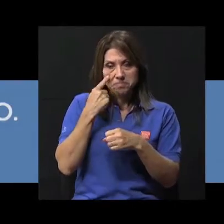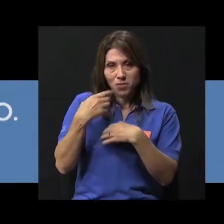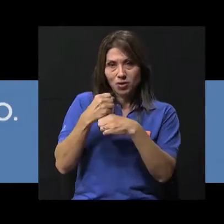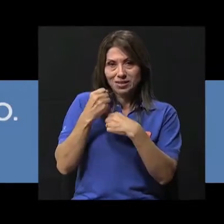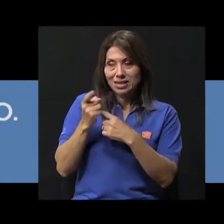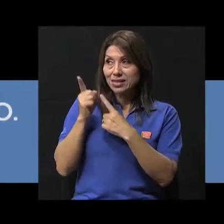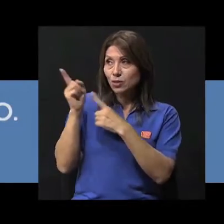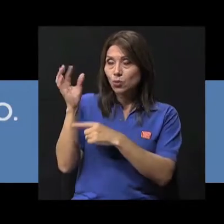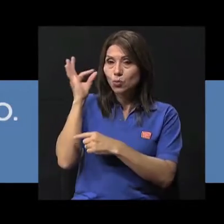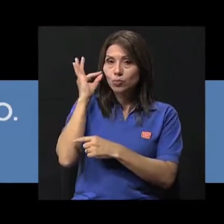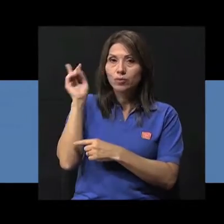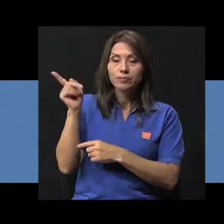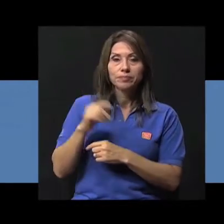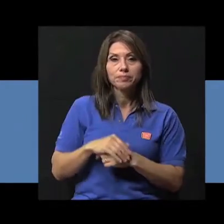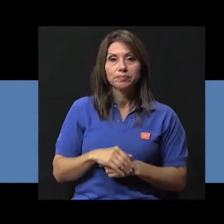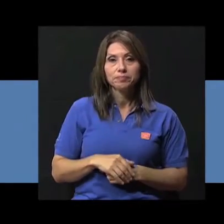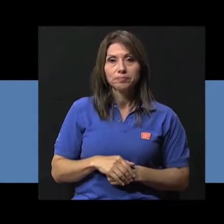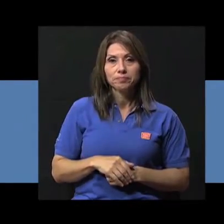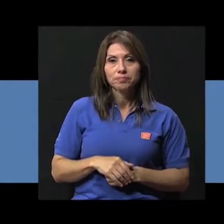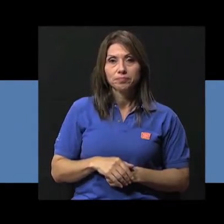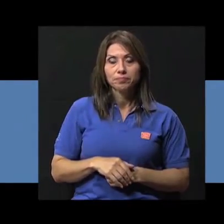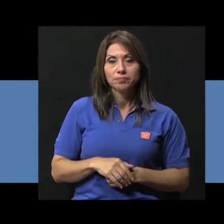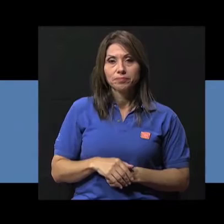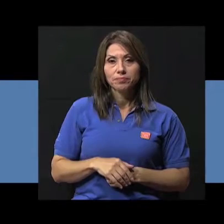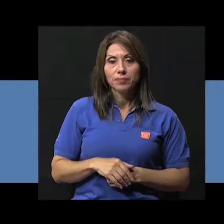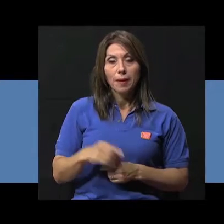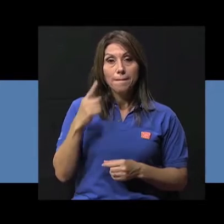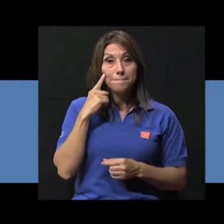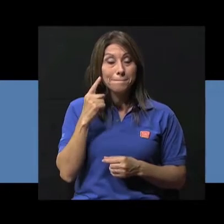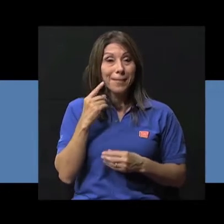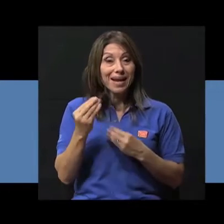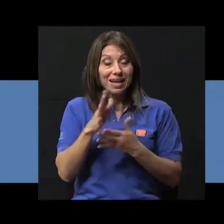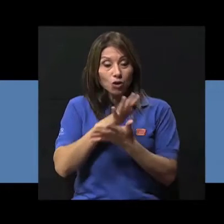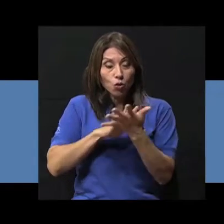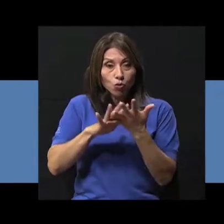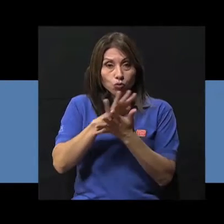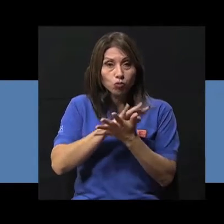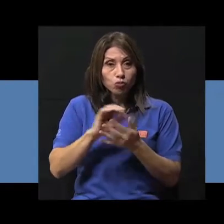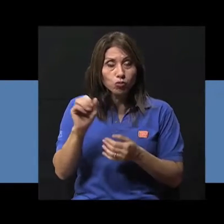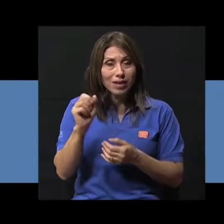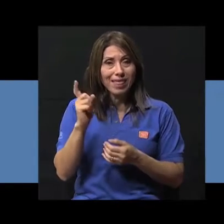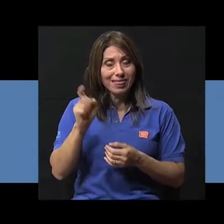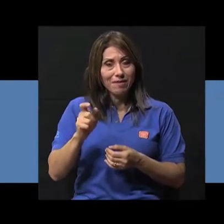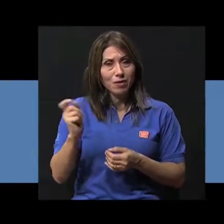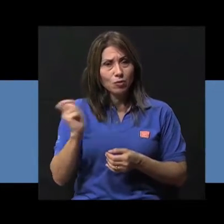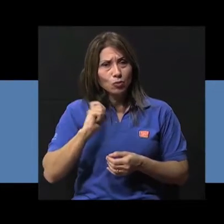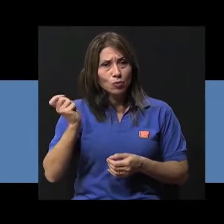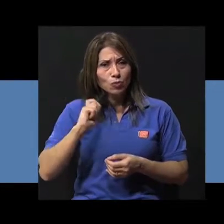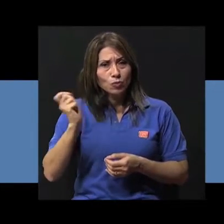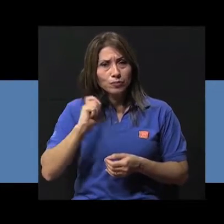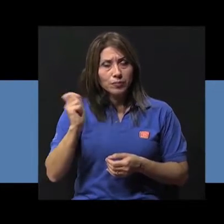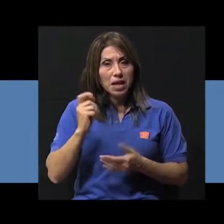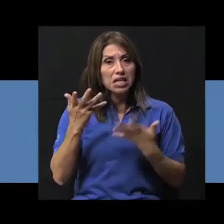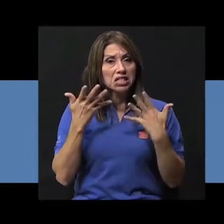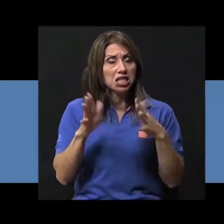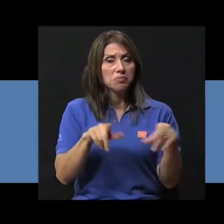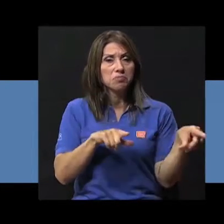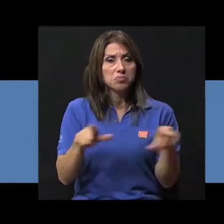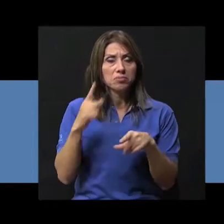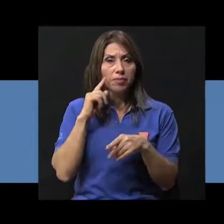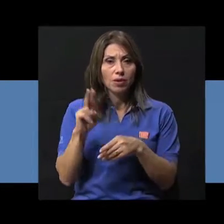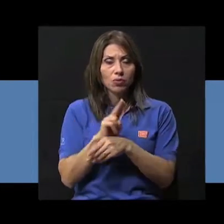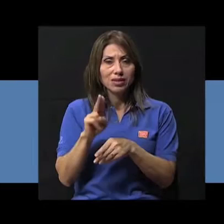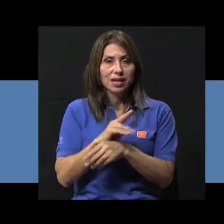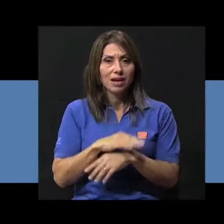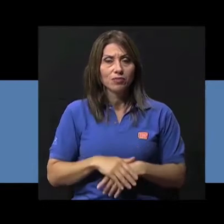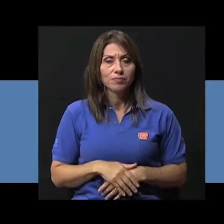tapa, agitar el inhalador para mezclar el contenido y que salga uniforme. Con solamente esos 2 pasos